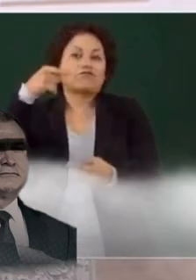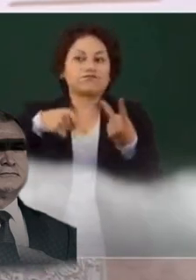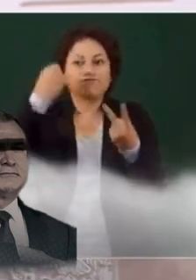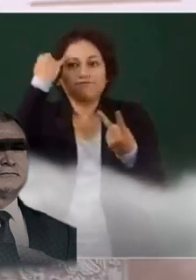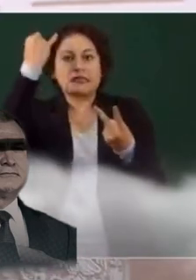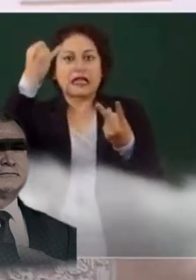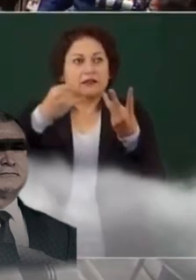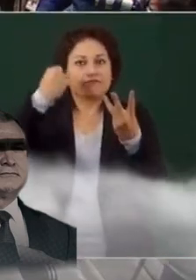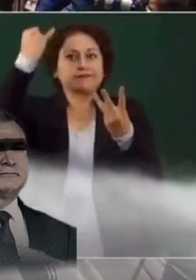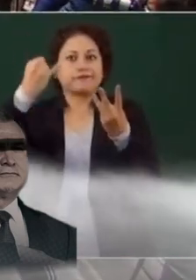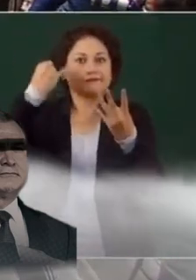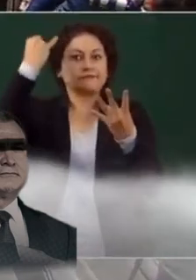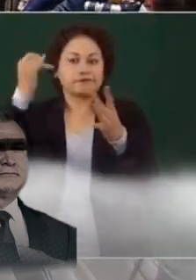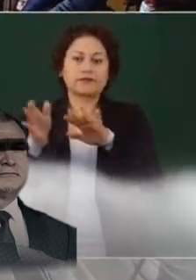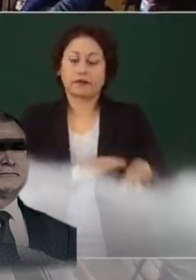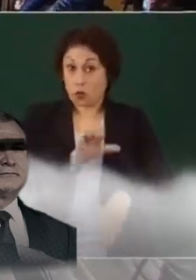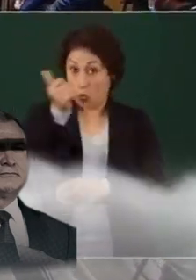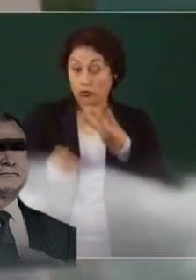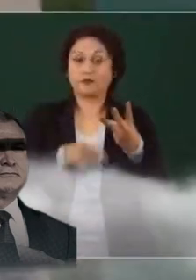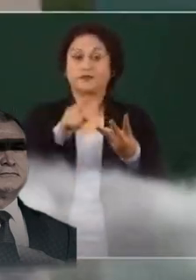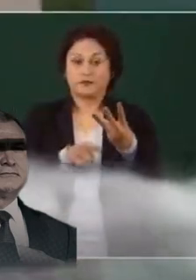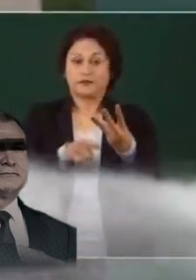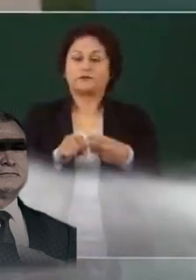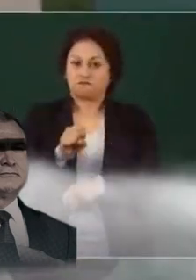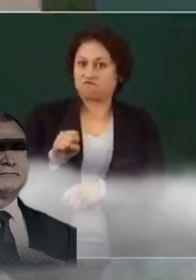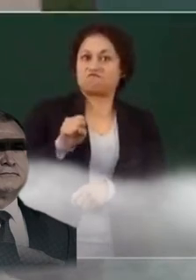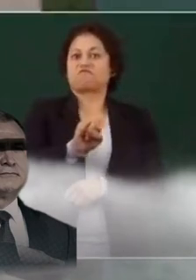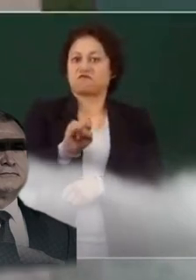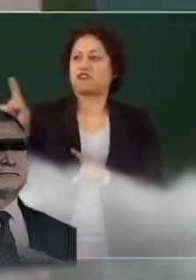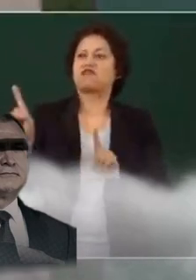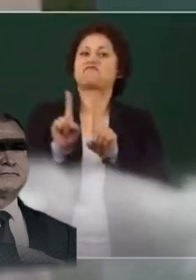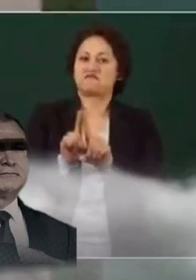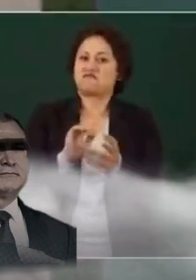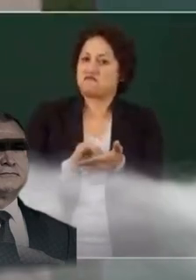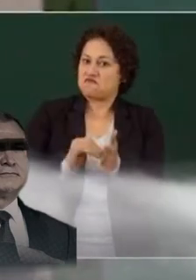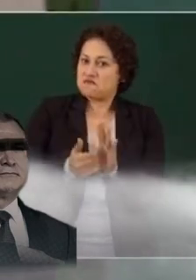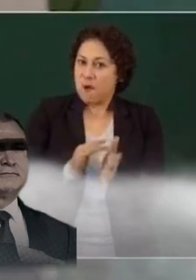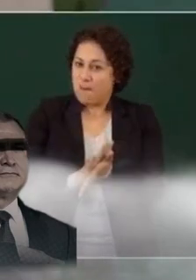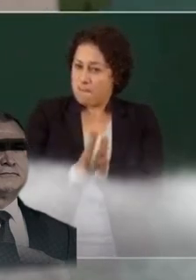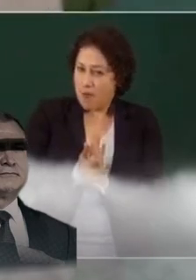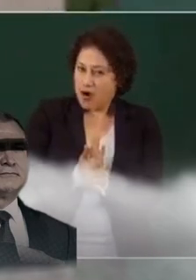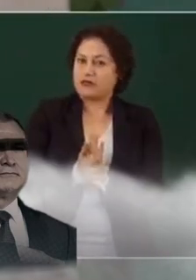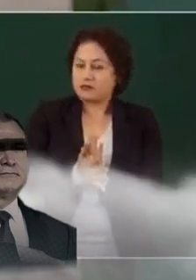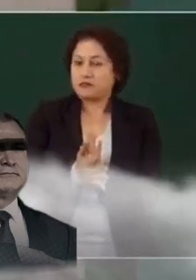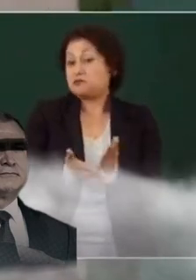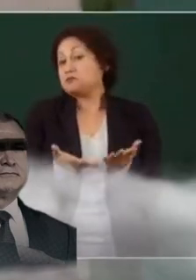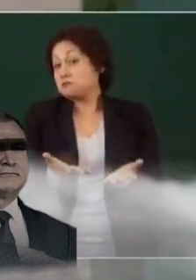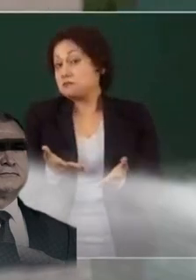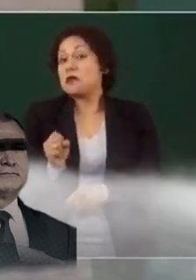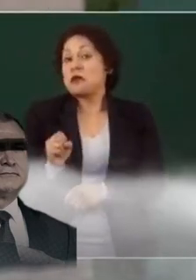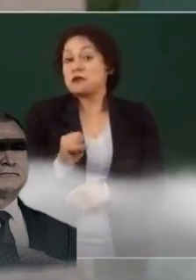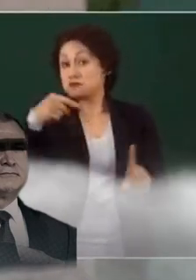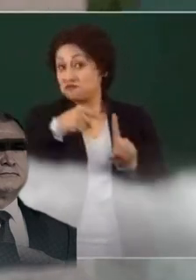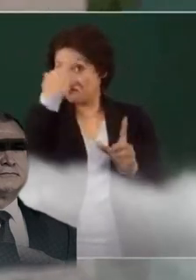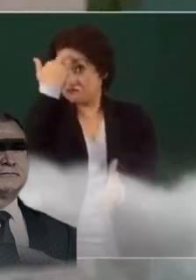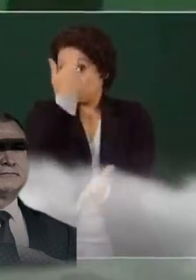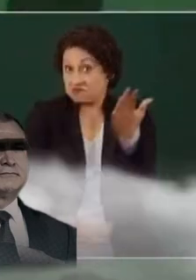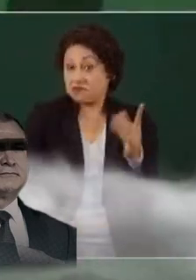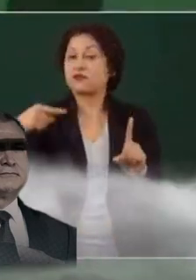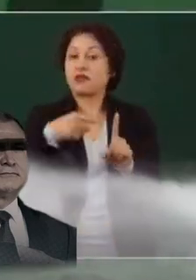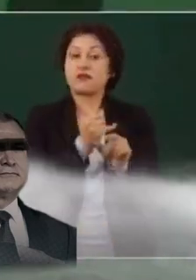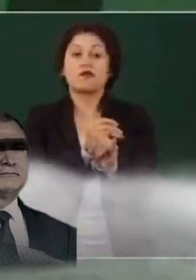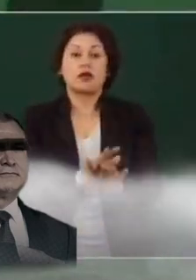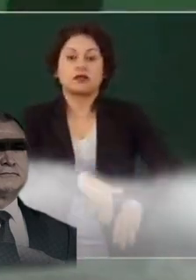y la tercera es que si está involucrado que sí he cometió ilícitos García Luna y tenía